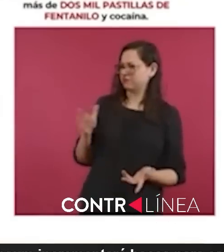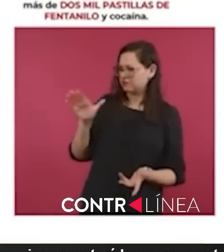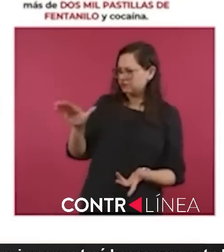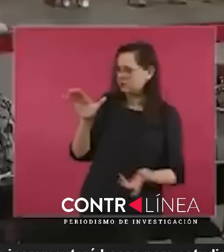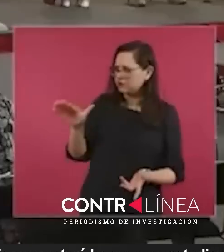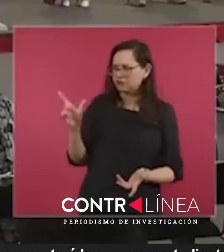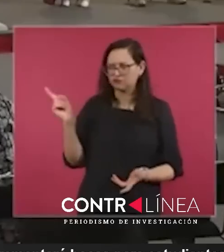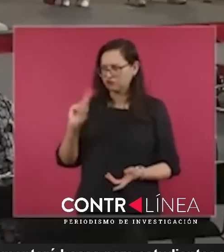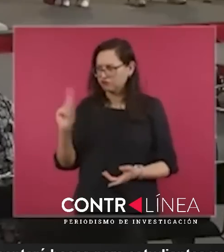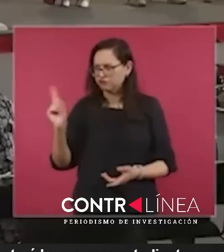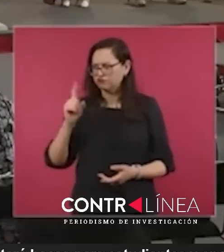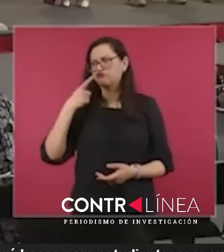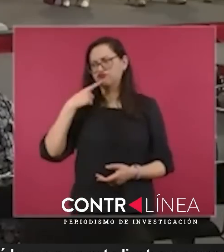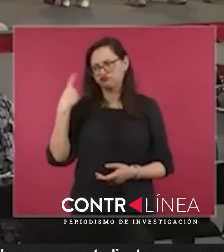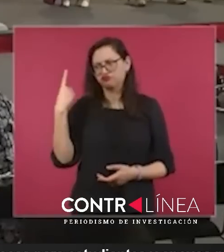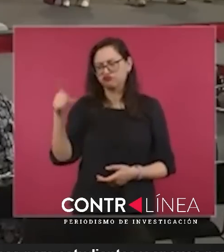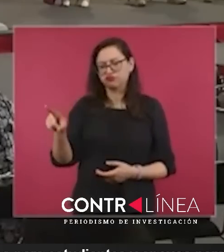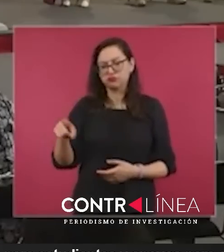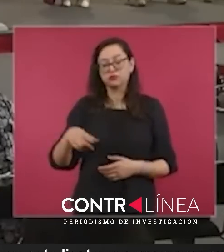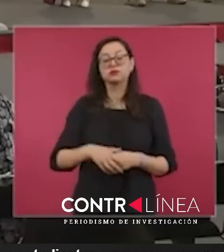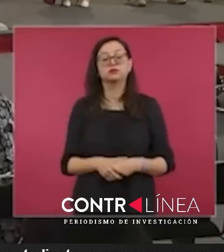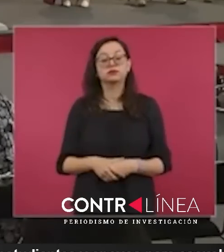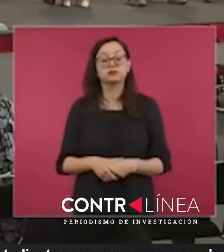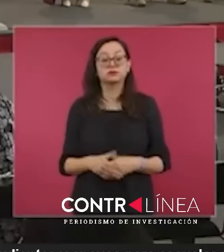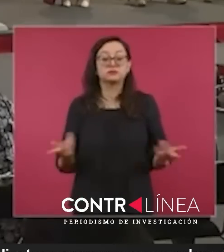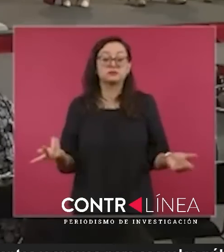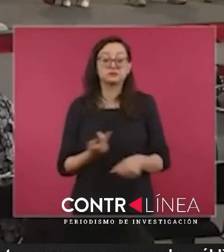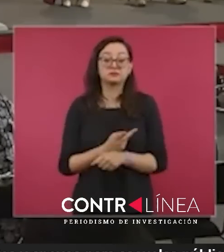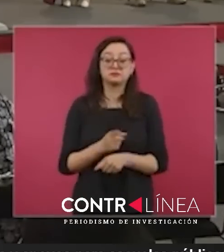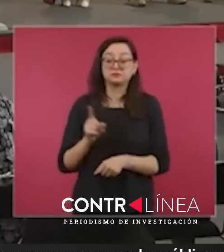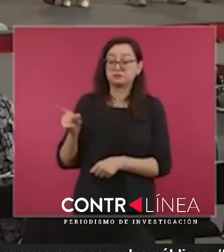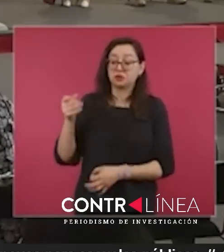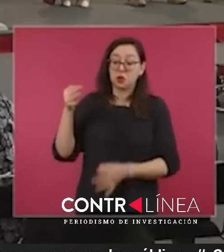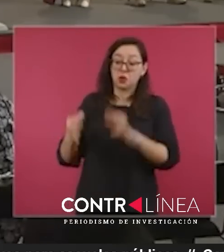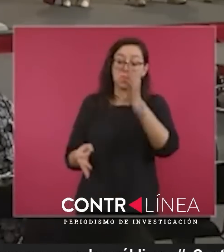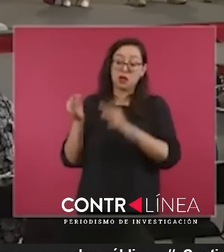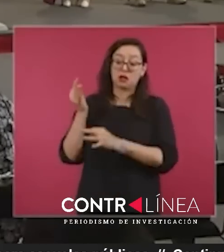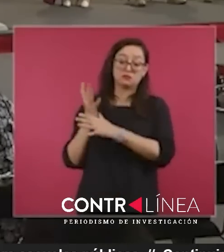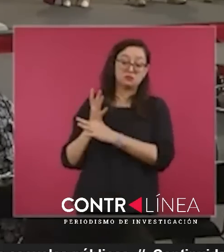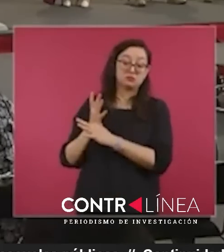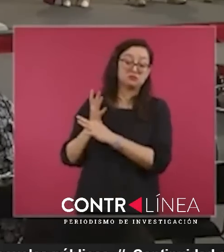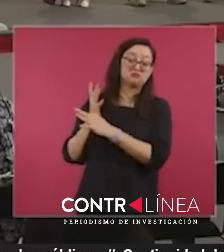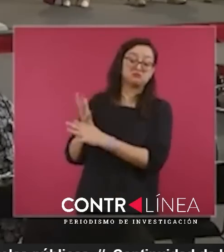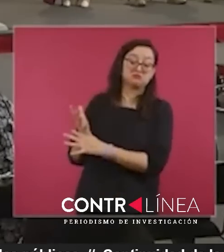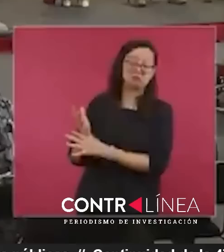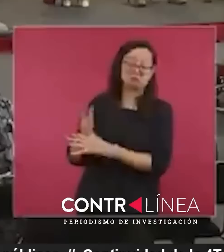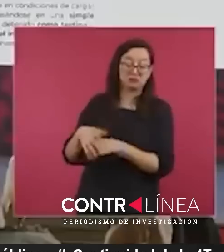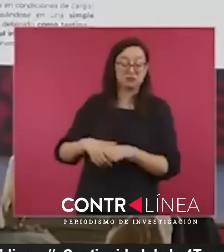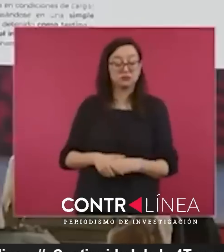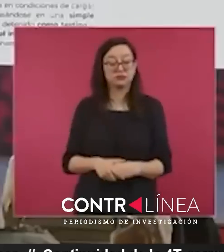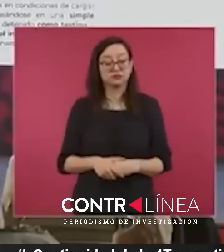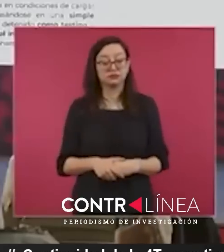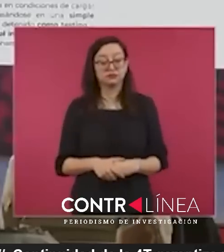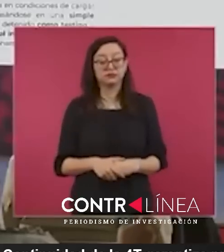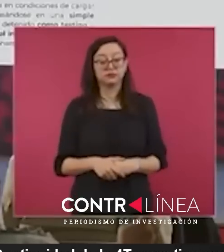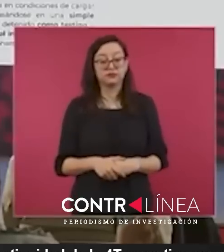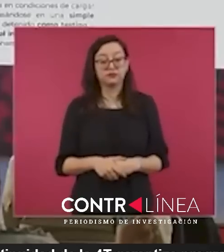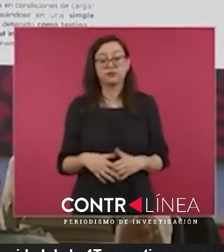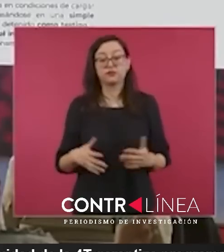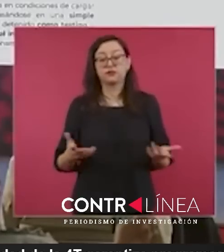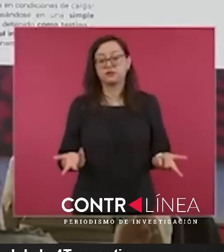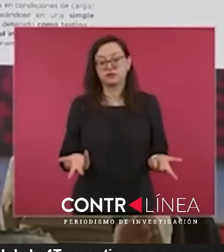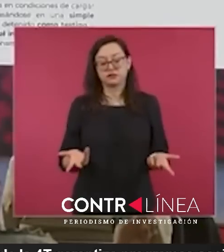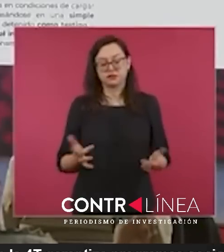apelación. Bueno, los principales argumentos del juez Díaz Villarreal son los siguientes. Primero,